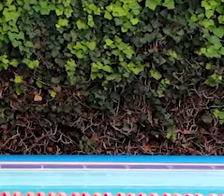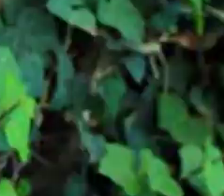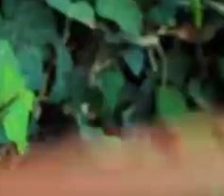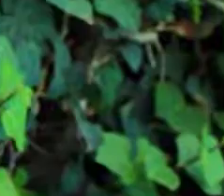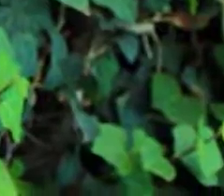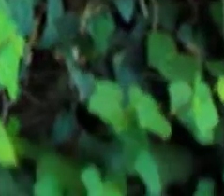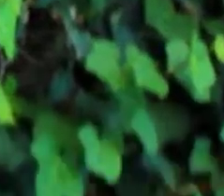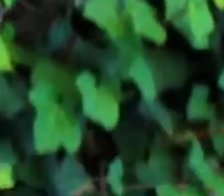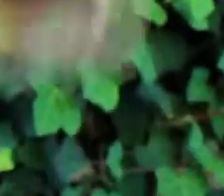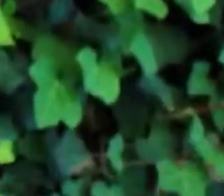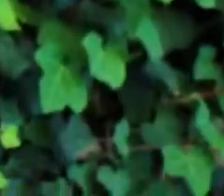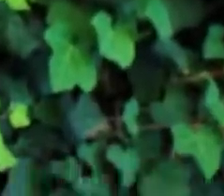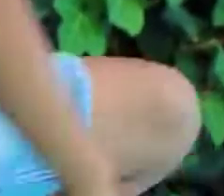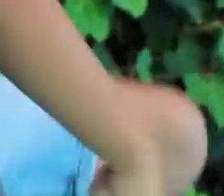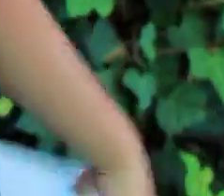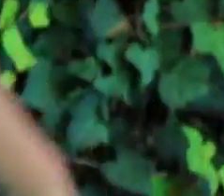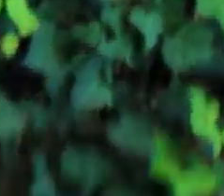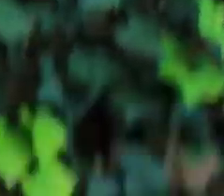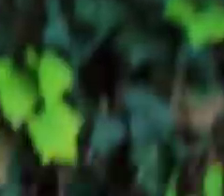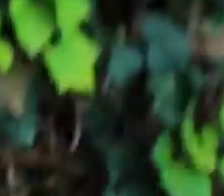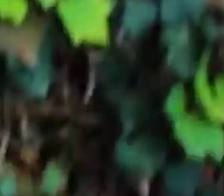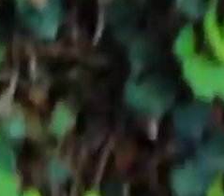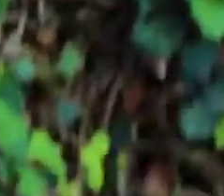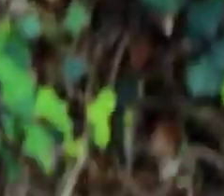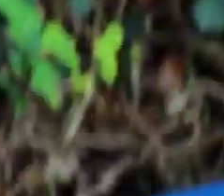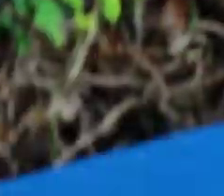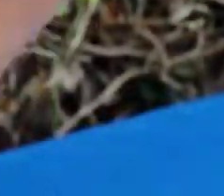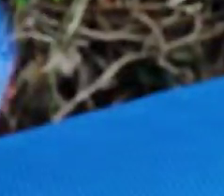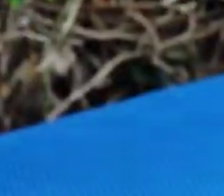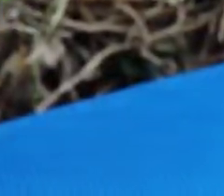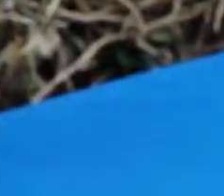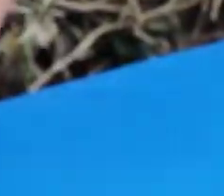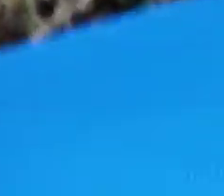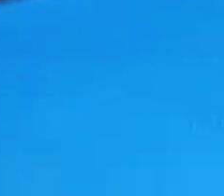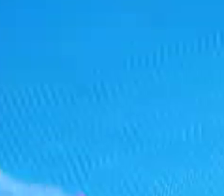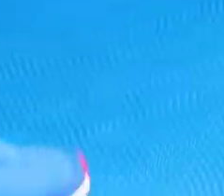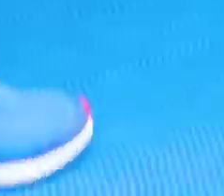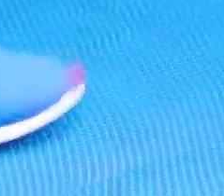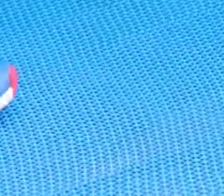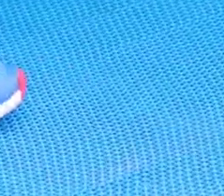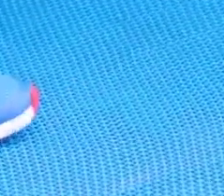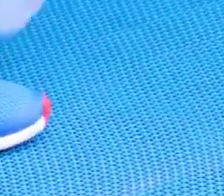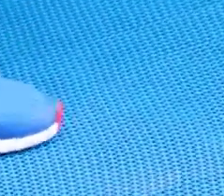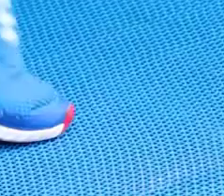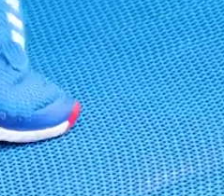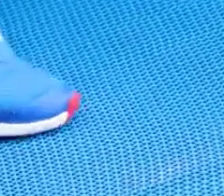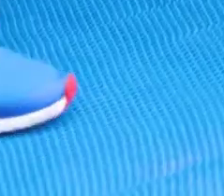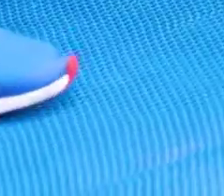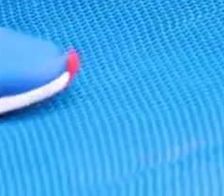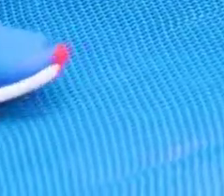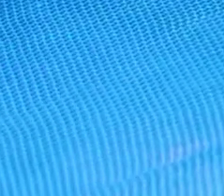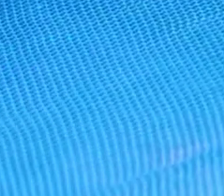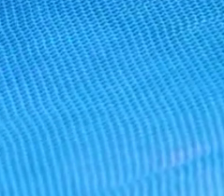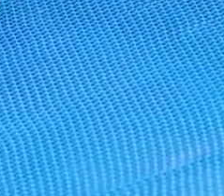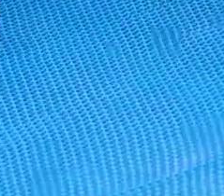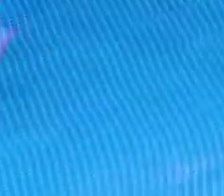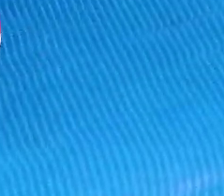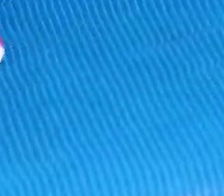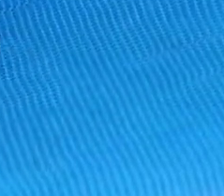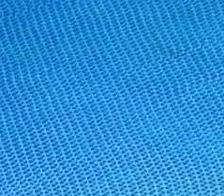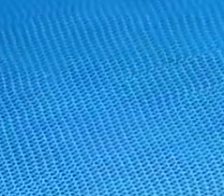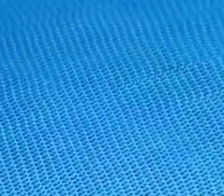rodilla y la mano del mismo pie. Bien, bien.